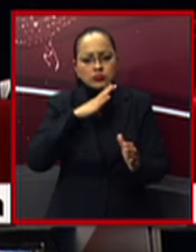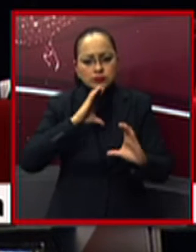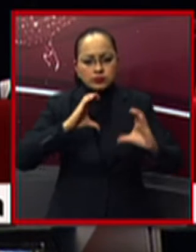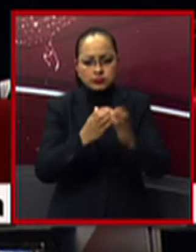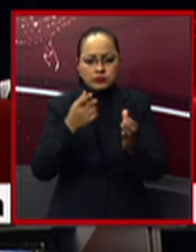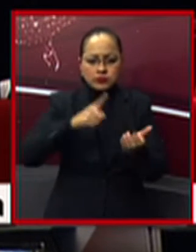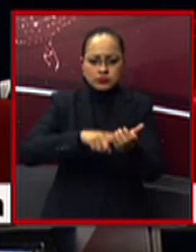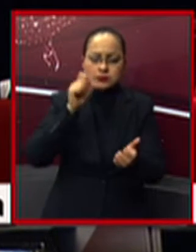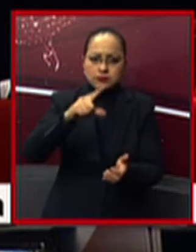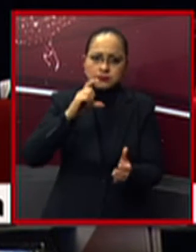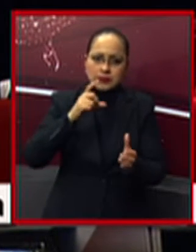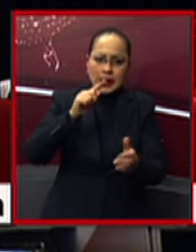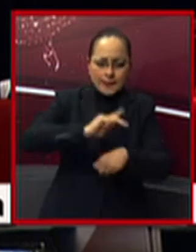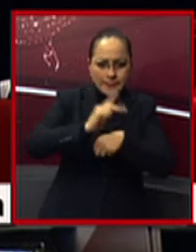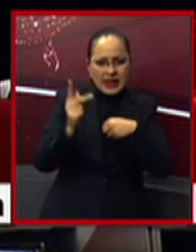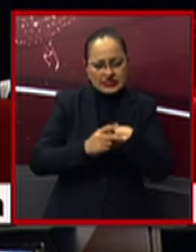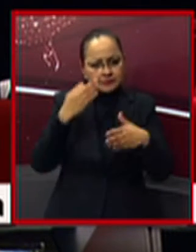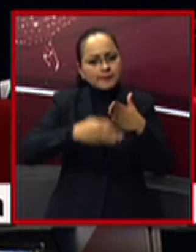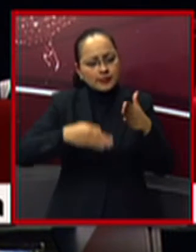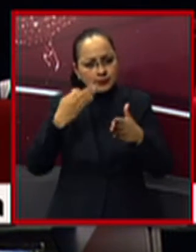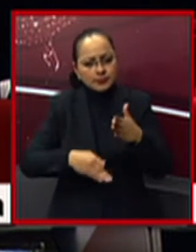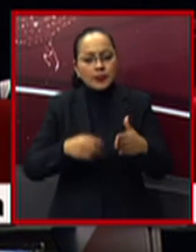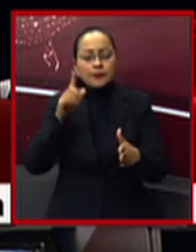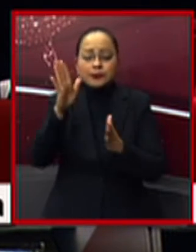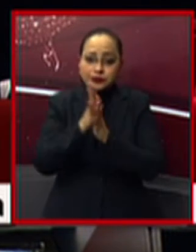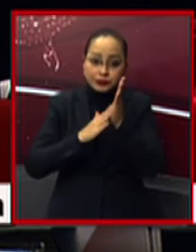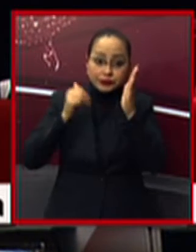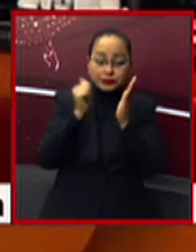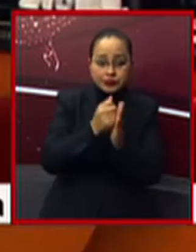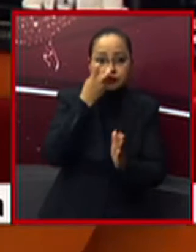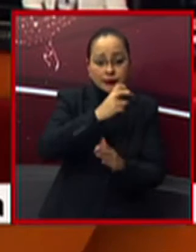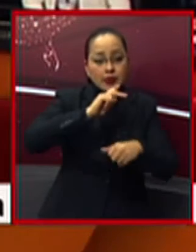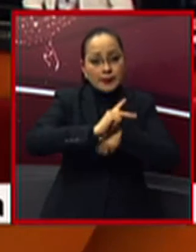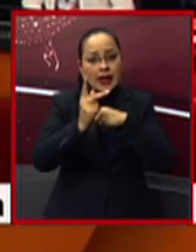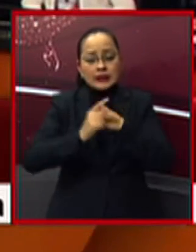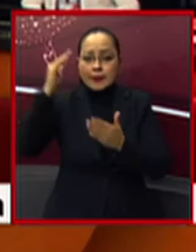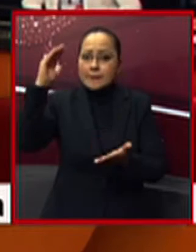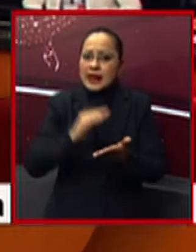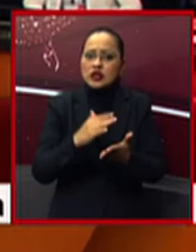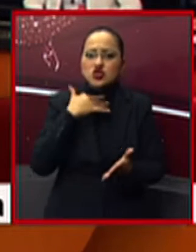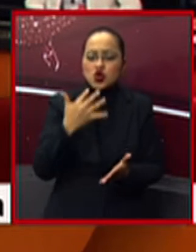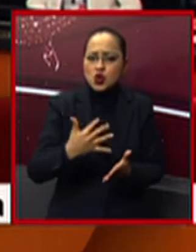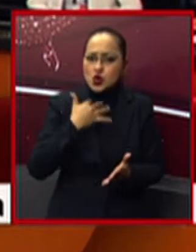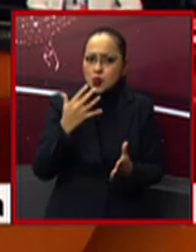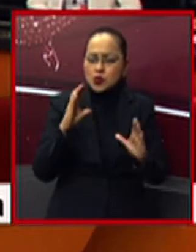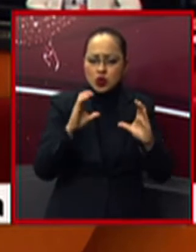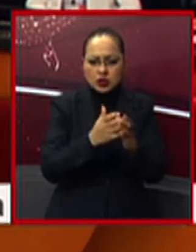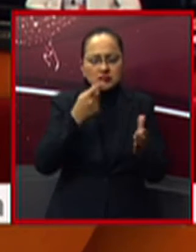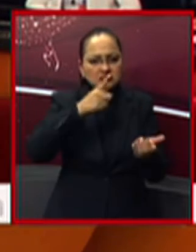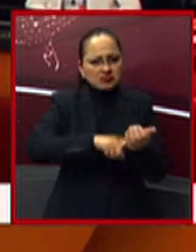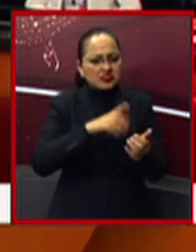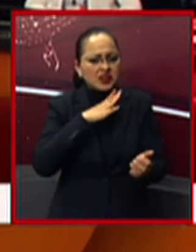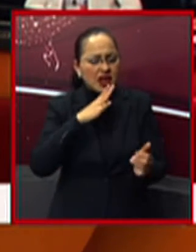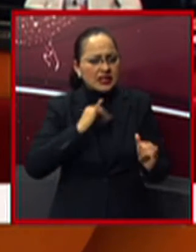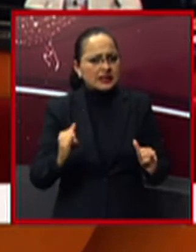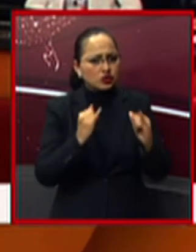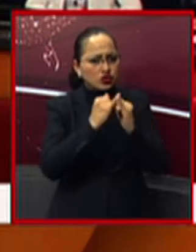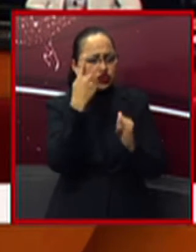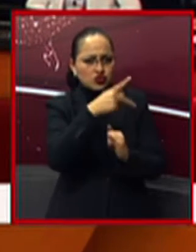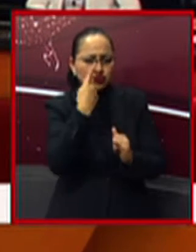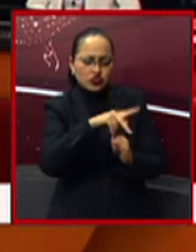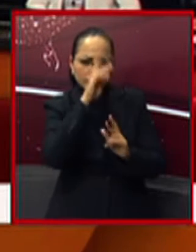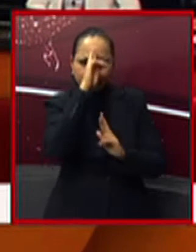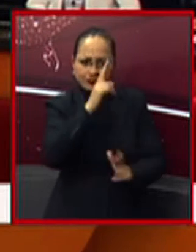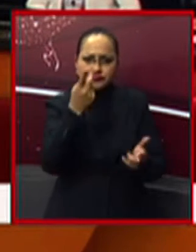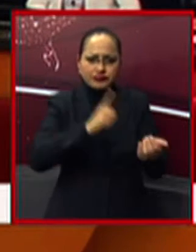social a plenitud en nuestro país. Nueva Zelanda es el país menos corrupto del mundo. Han dado prioridad a sus instituciones y hoy